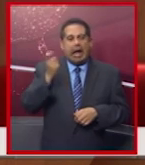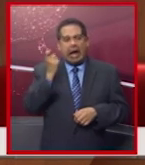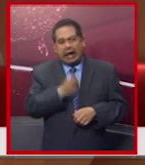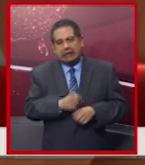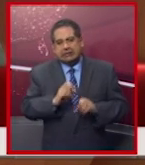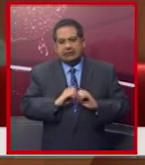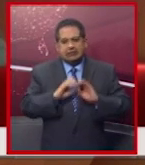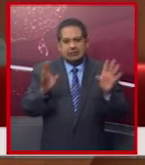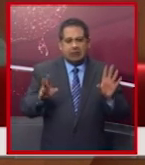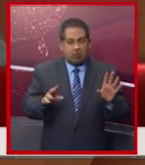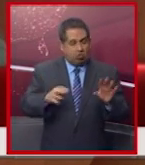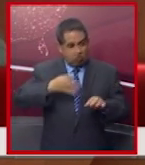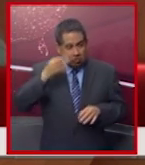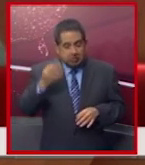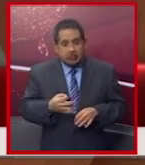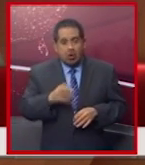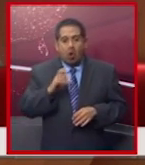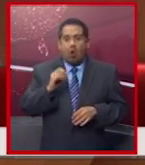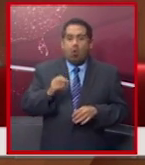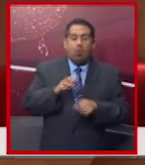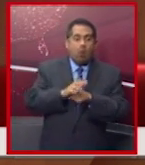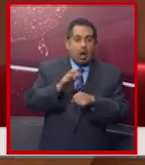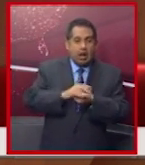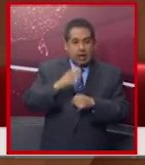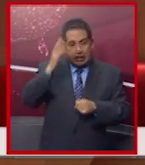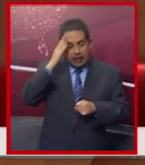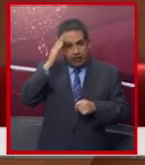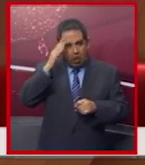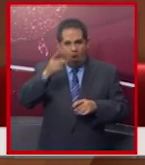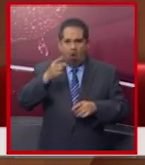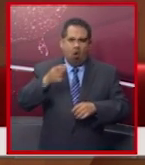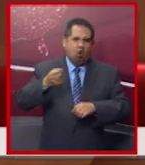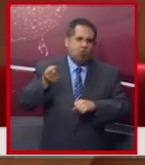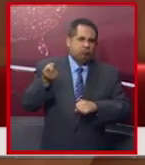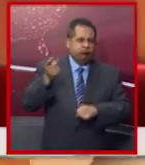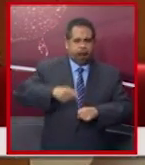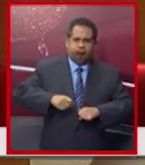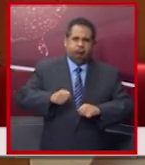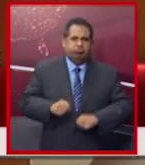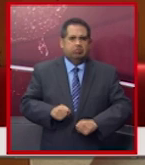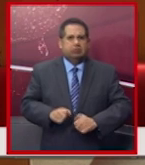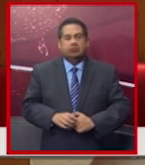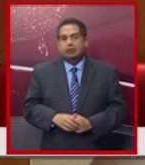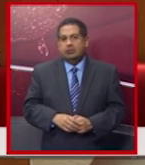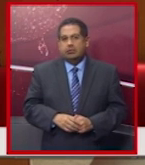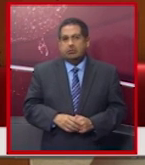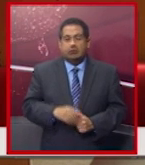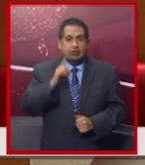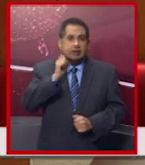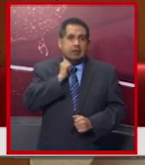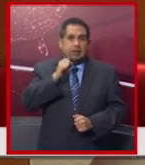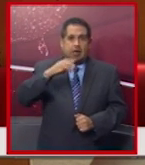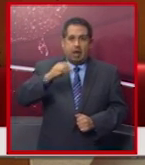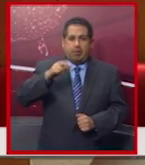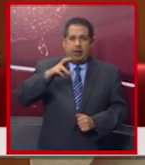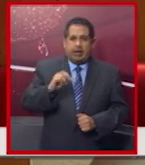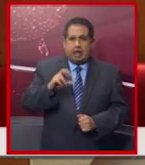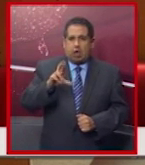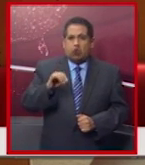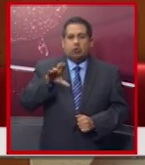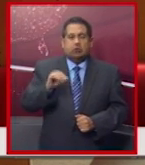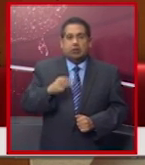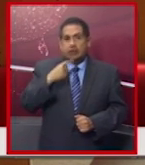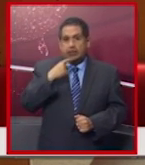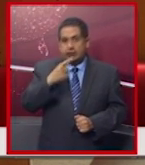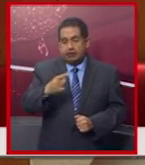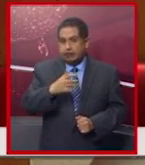revelará su verdadera calidad como líder y como dictador. La senadora María del Rocío Gochi resaltó que